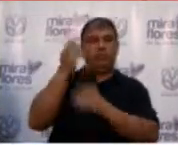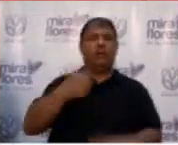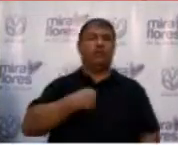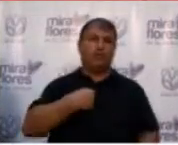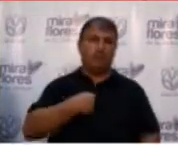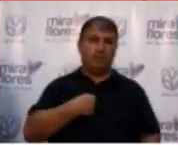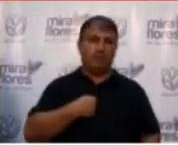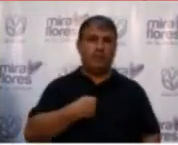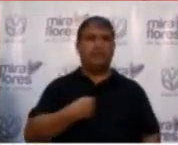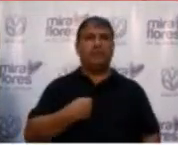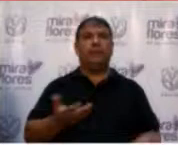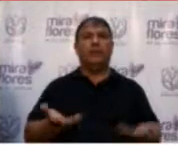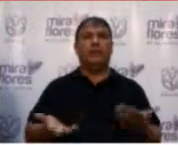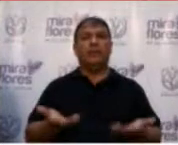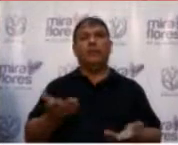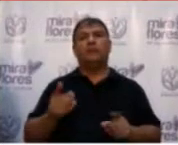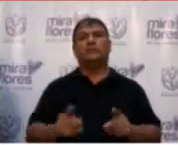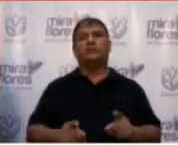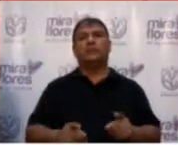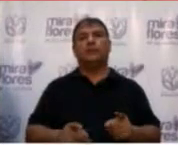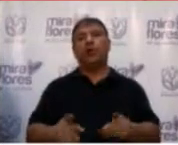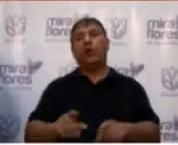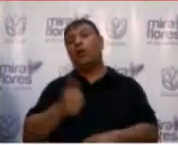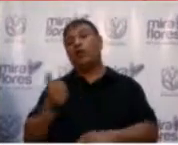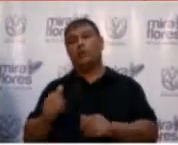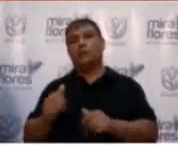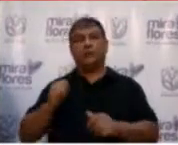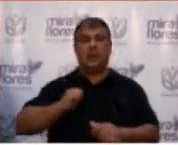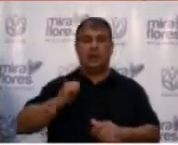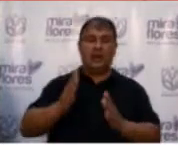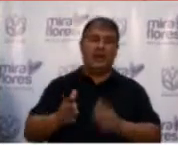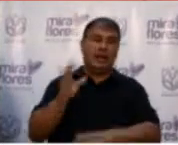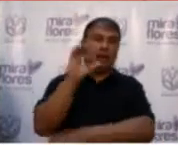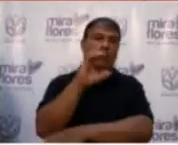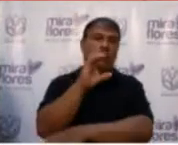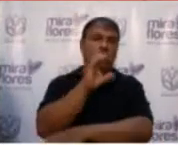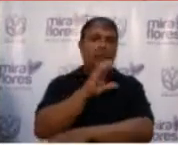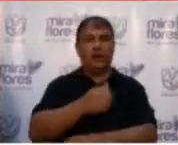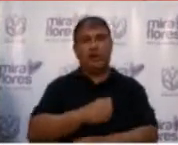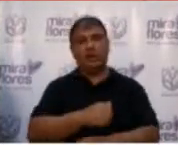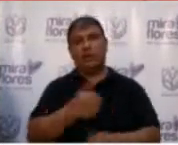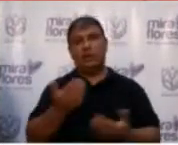yo. Hubo algunos alcaldes colombianos y